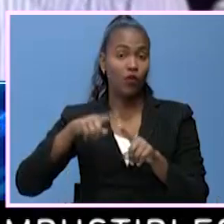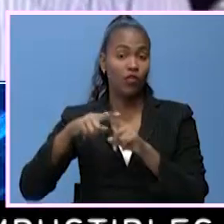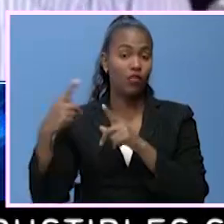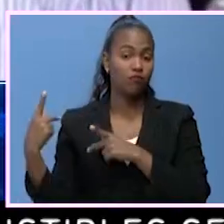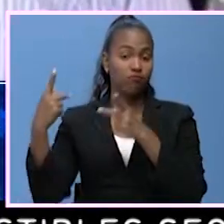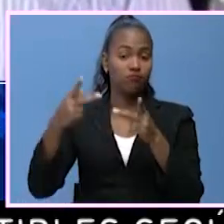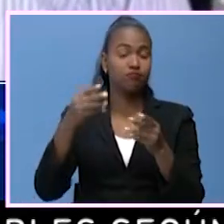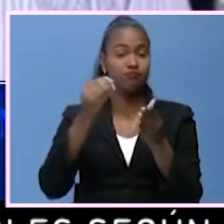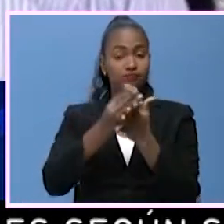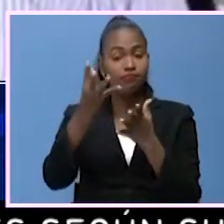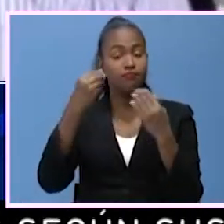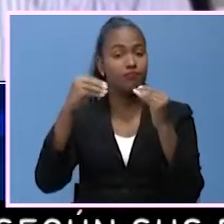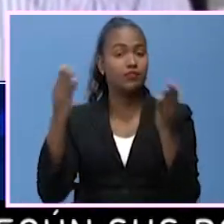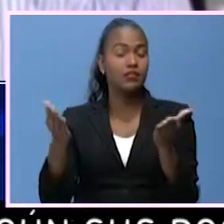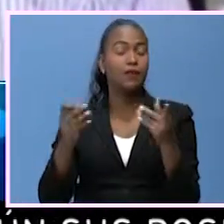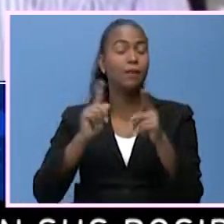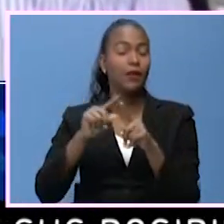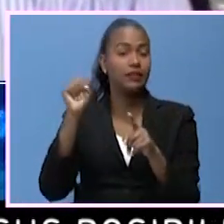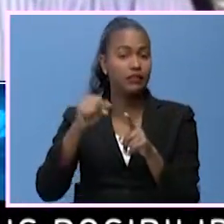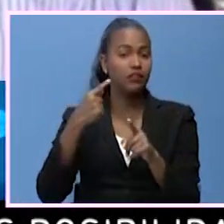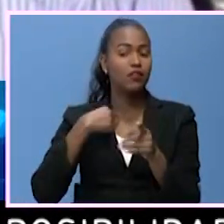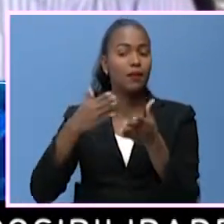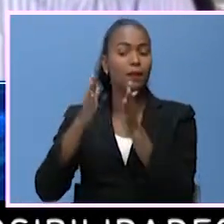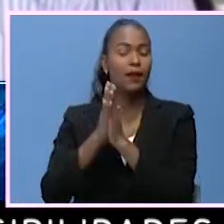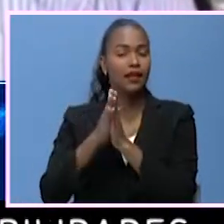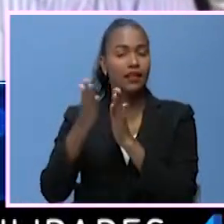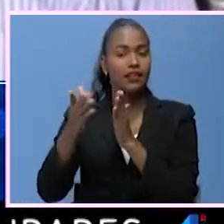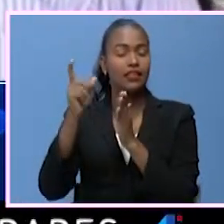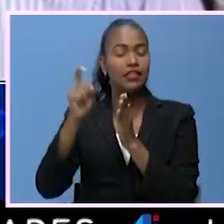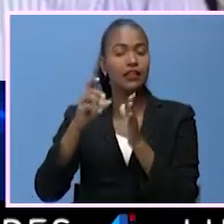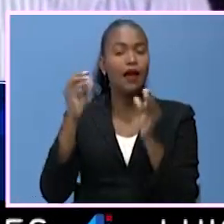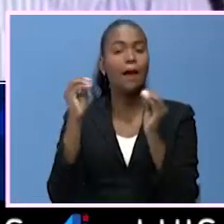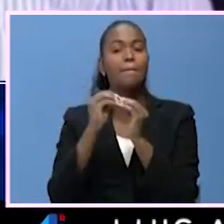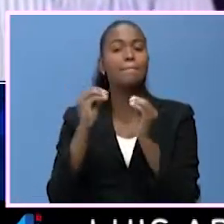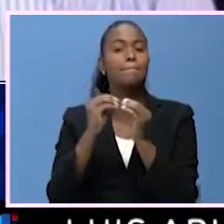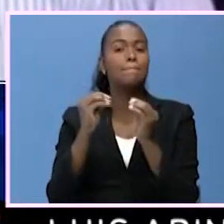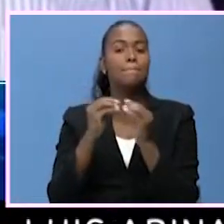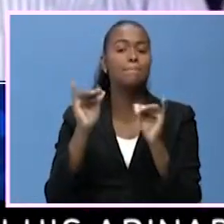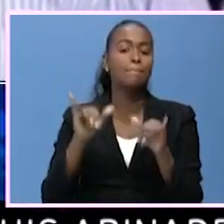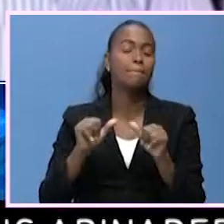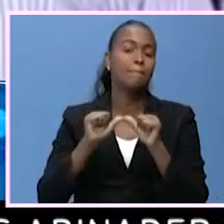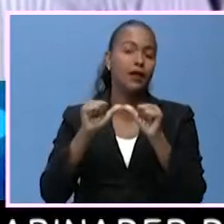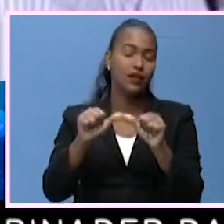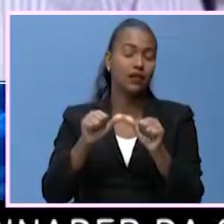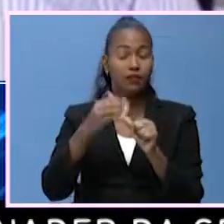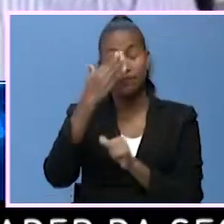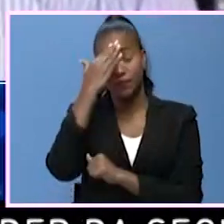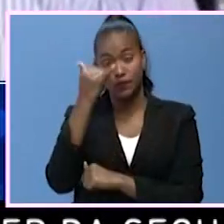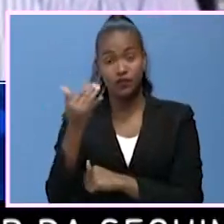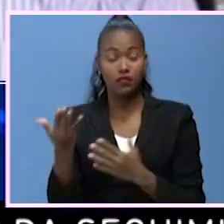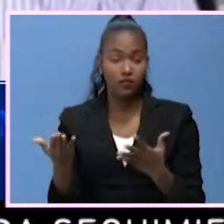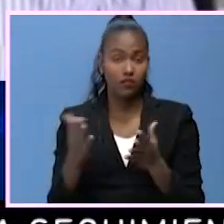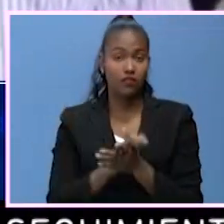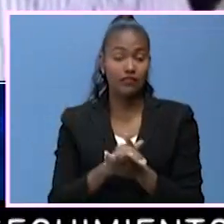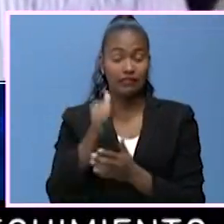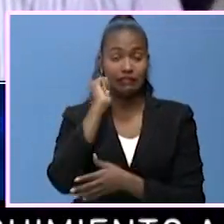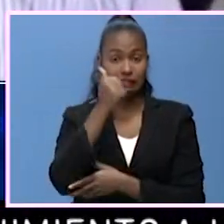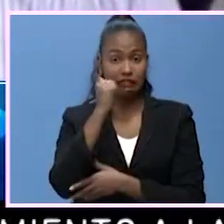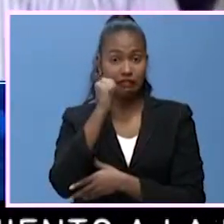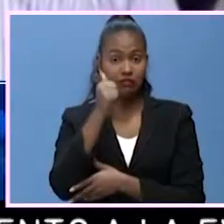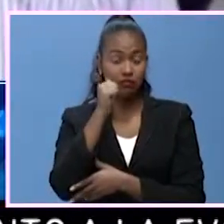este operativo aquí, pero sí le hemos solicitado de que sea más, que sea permanente, porque a